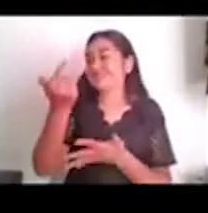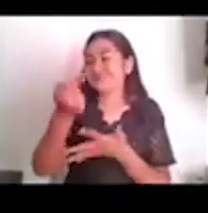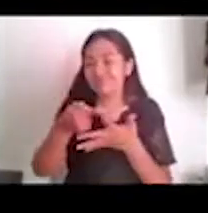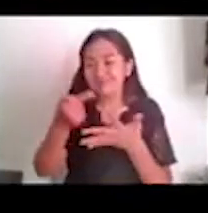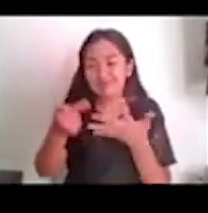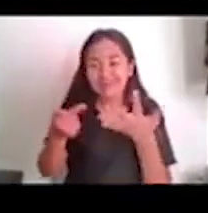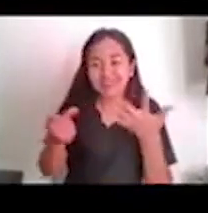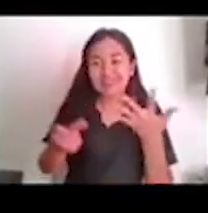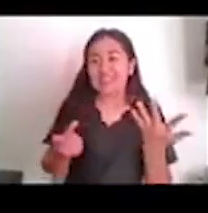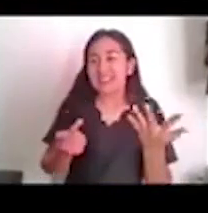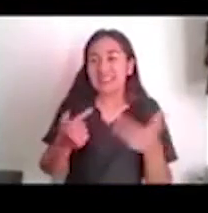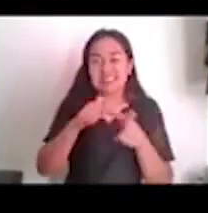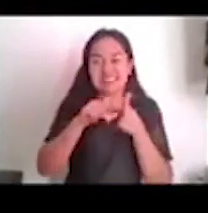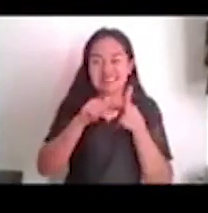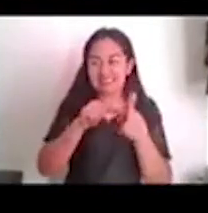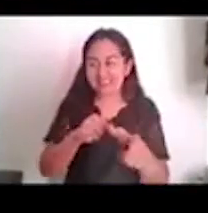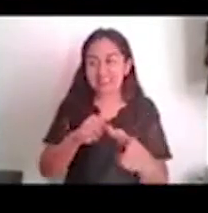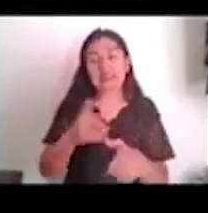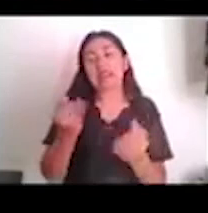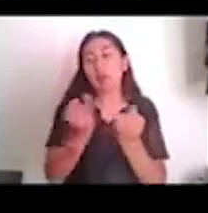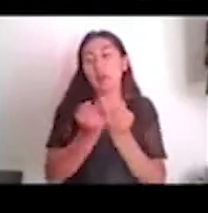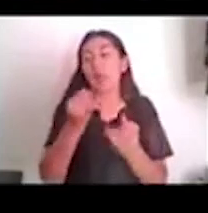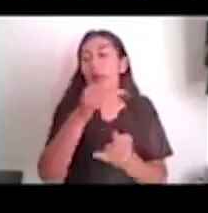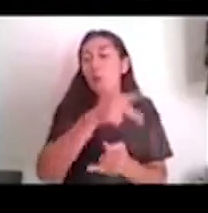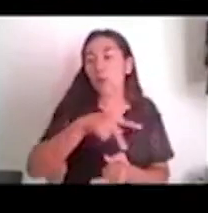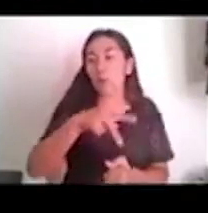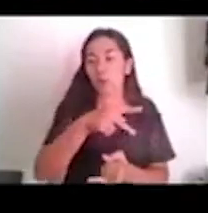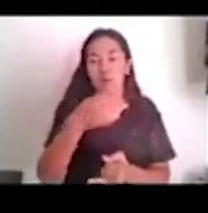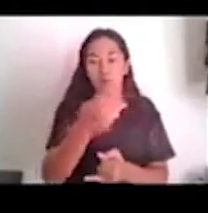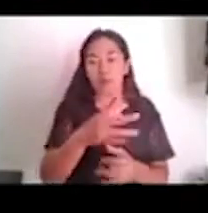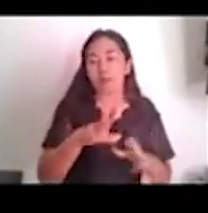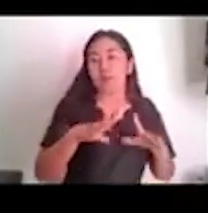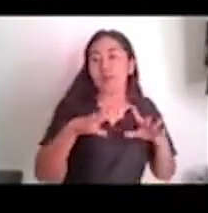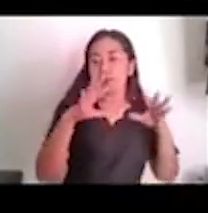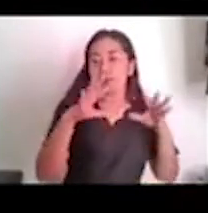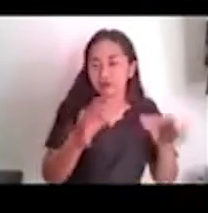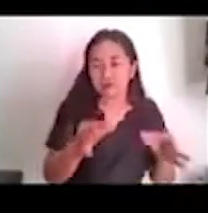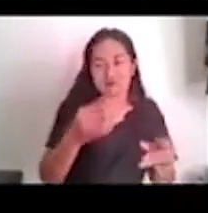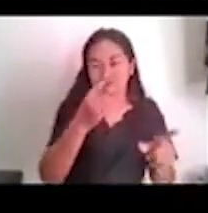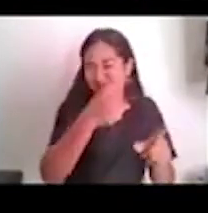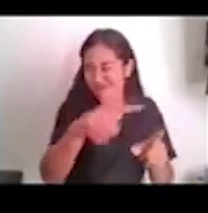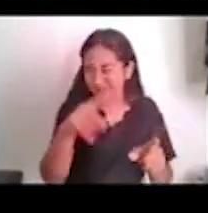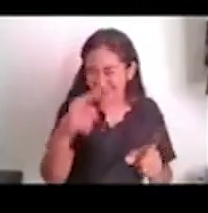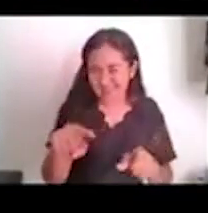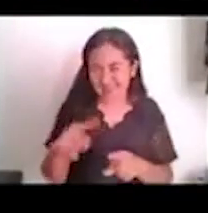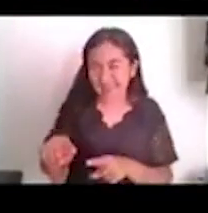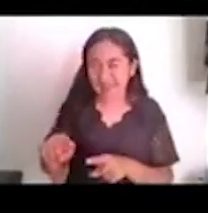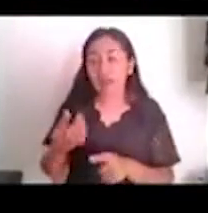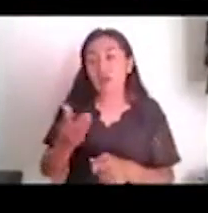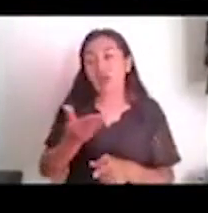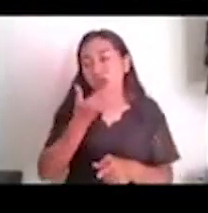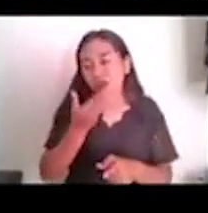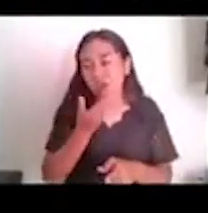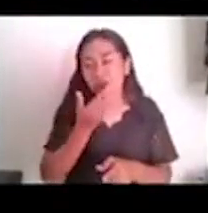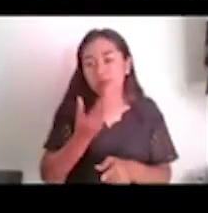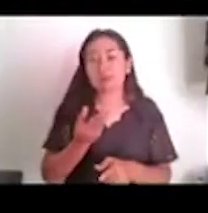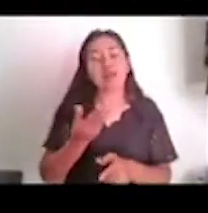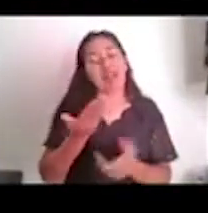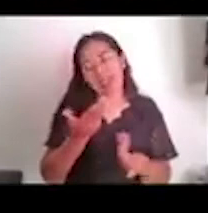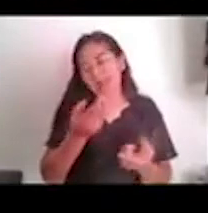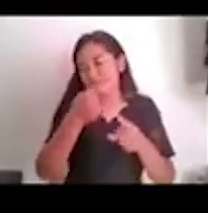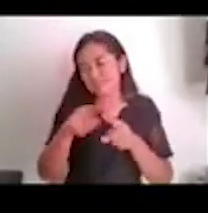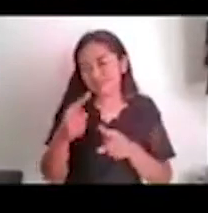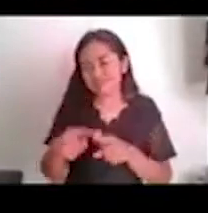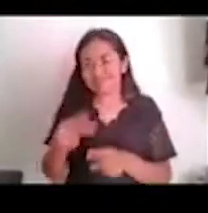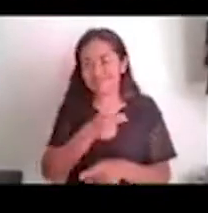la permanencia de los pueblos originarios y ahora el rescate de toda esta identidad y tradición, creo que más vivo que